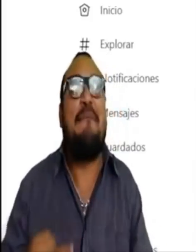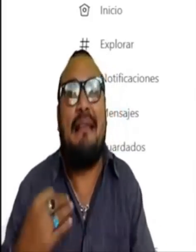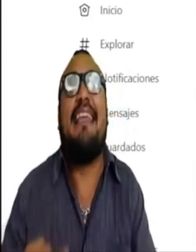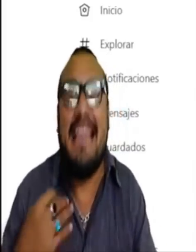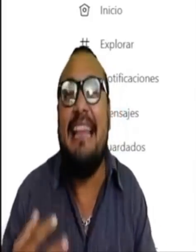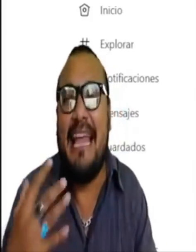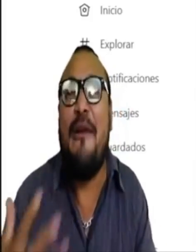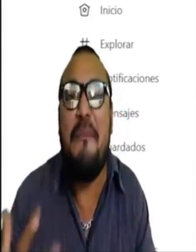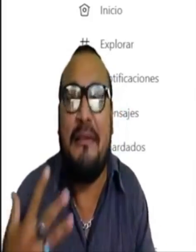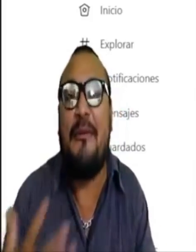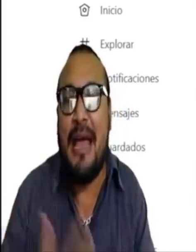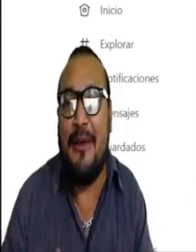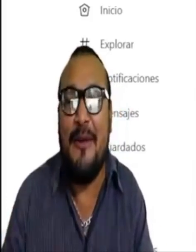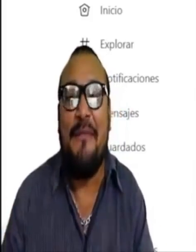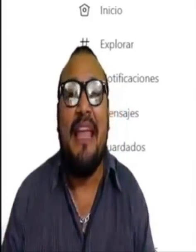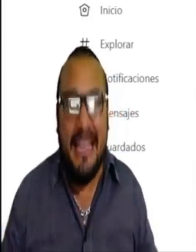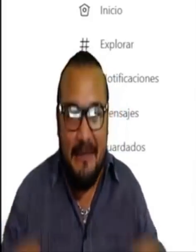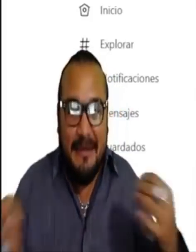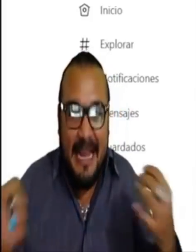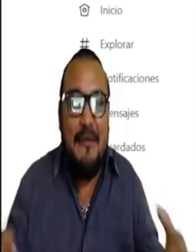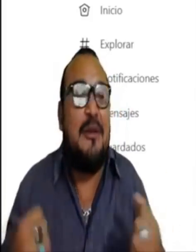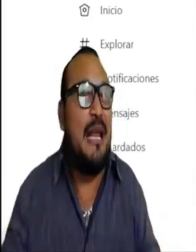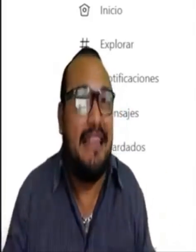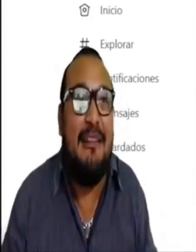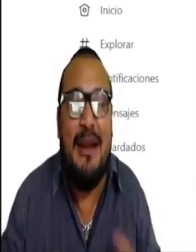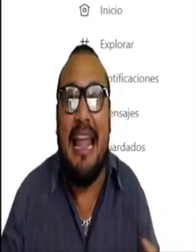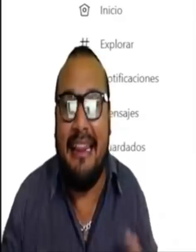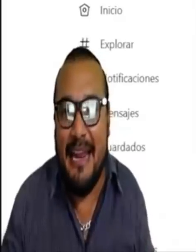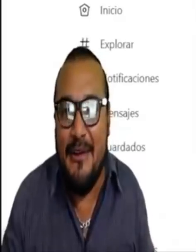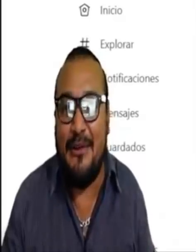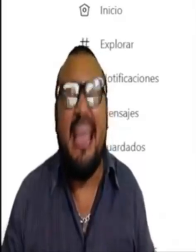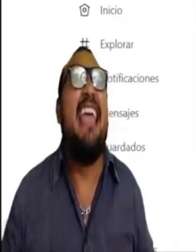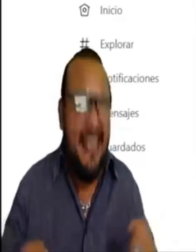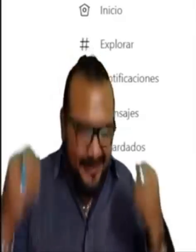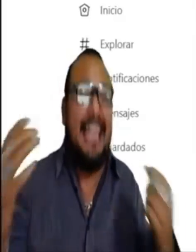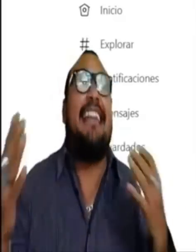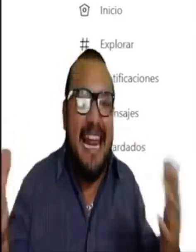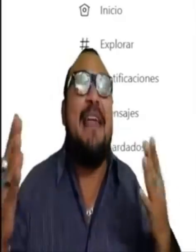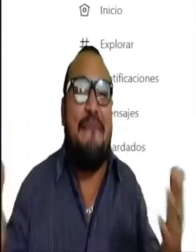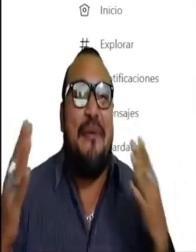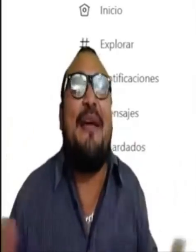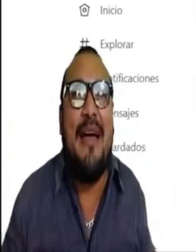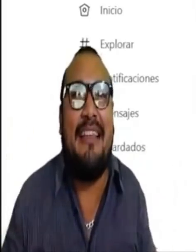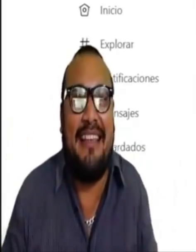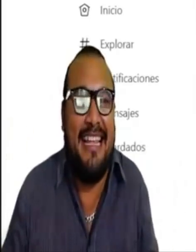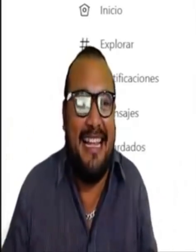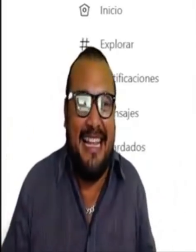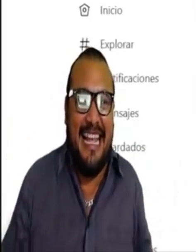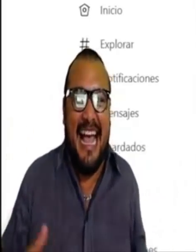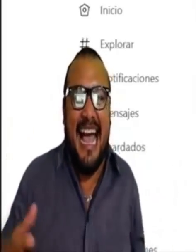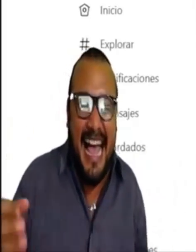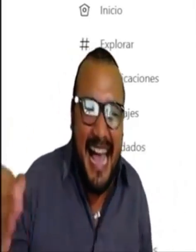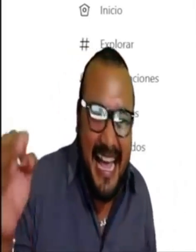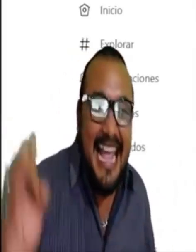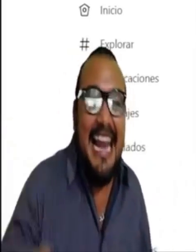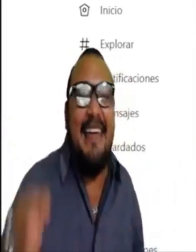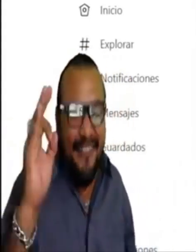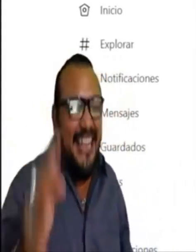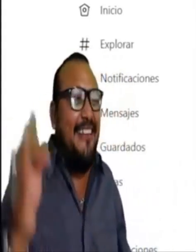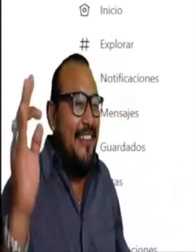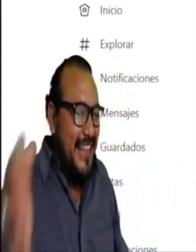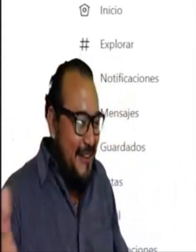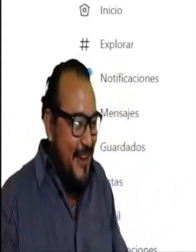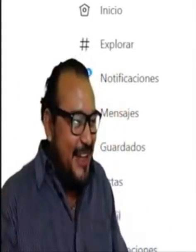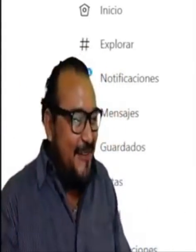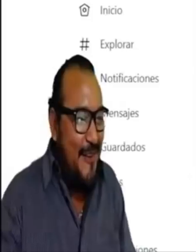dice presidente lópez obrador que me están contratando en latinos y que usted tiene pruebas el